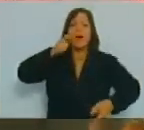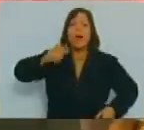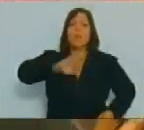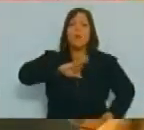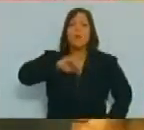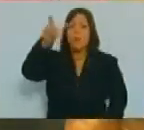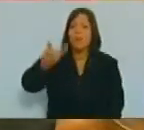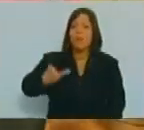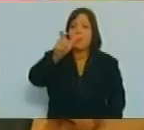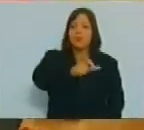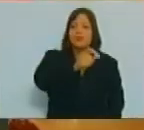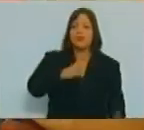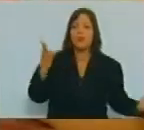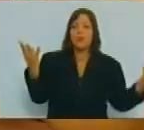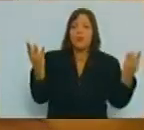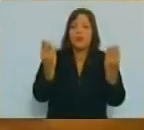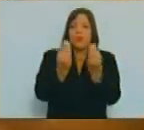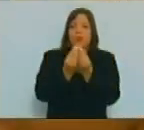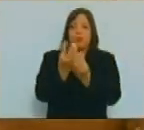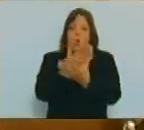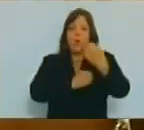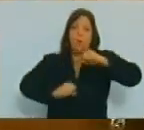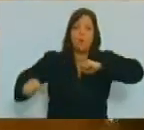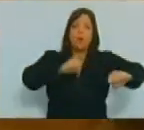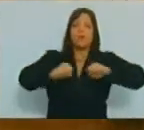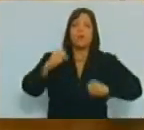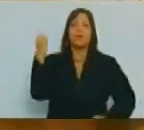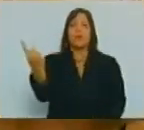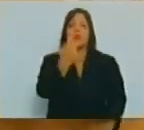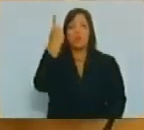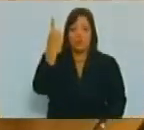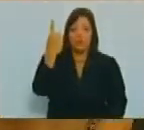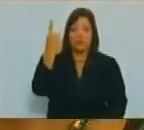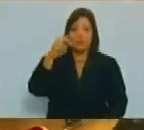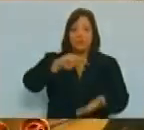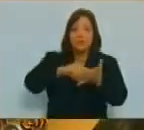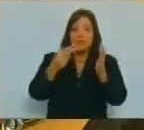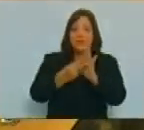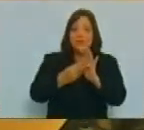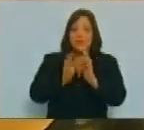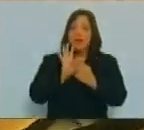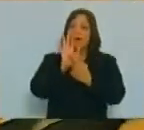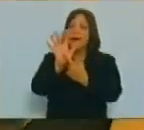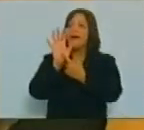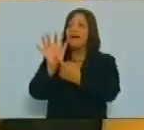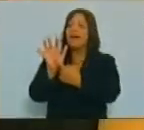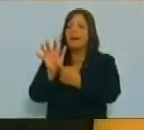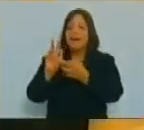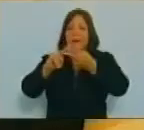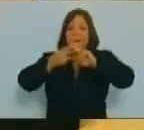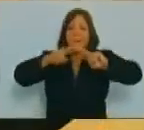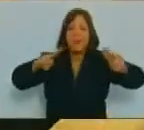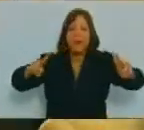para que juntos en un solo movimiento llevemos y cubramos las necesidades del pueblo